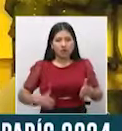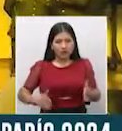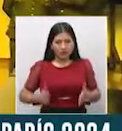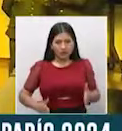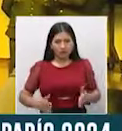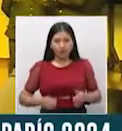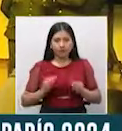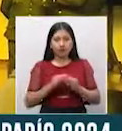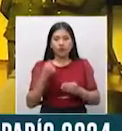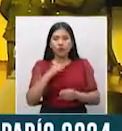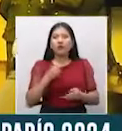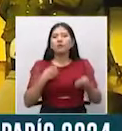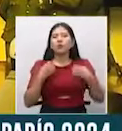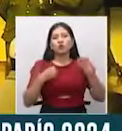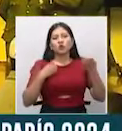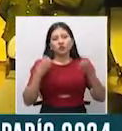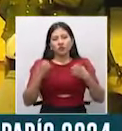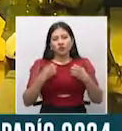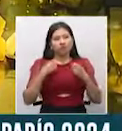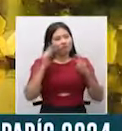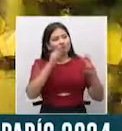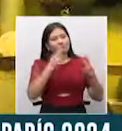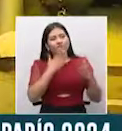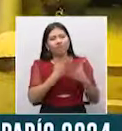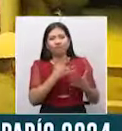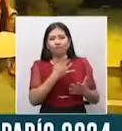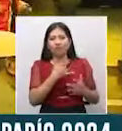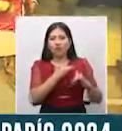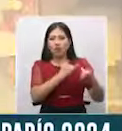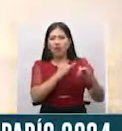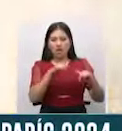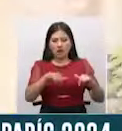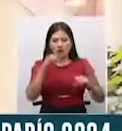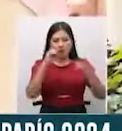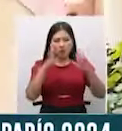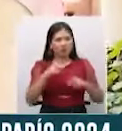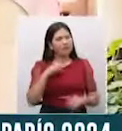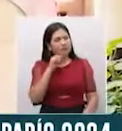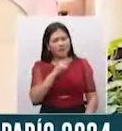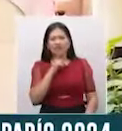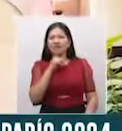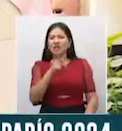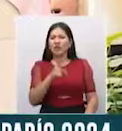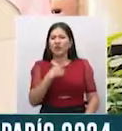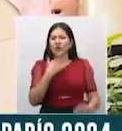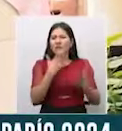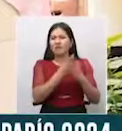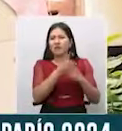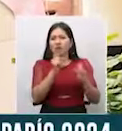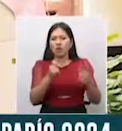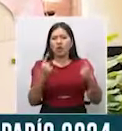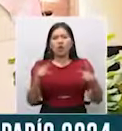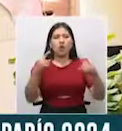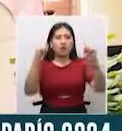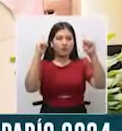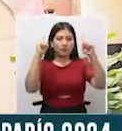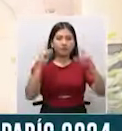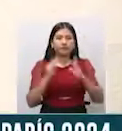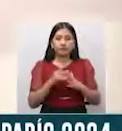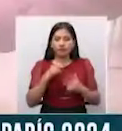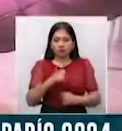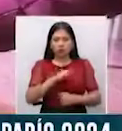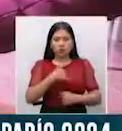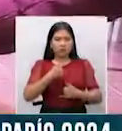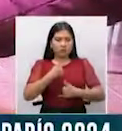que tiene un representante, además que es orureño, y la verdad que sí lo va a lograr. Nos orgullosa mucho, me siento yo personalmente, me siento muy